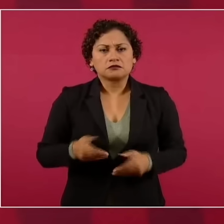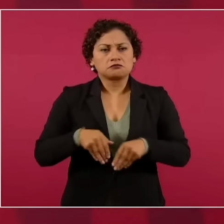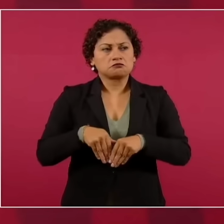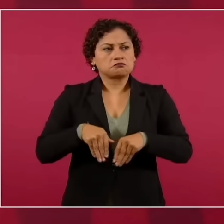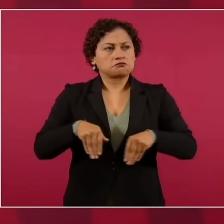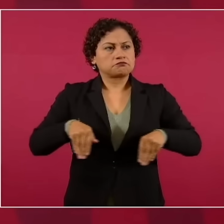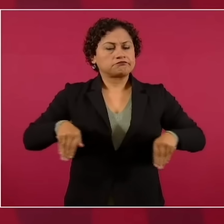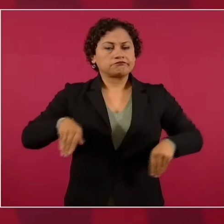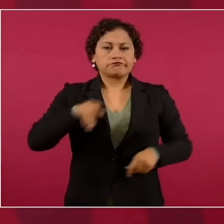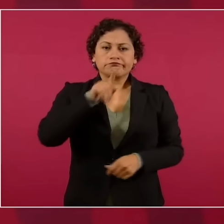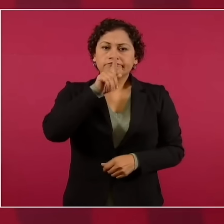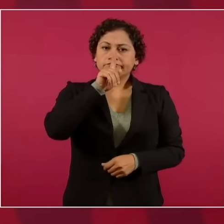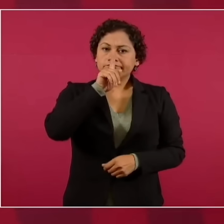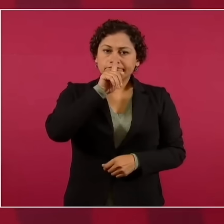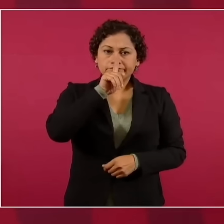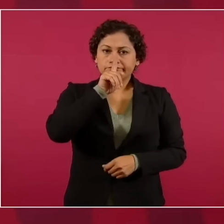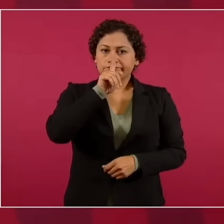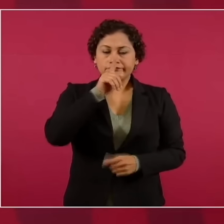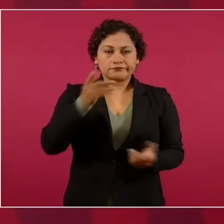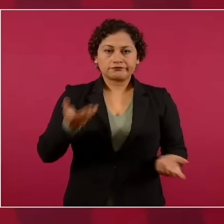neutral.